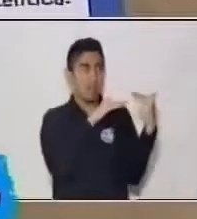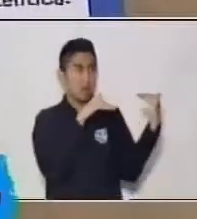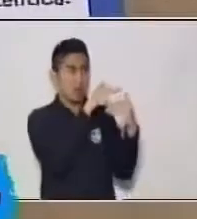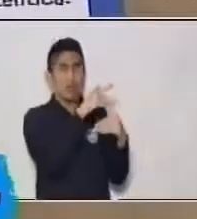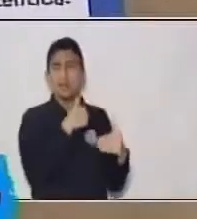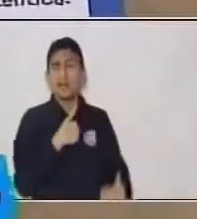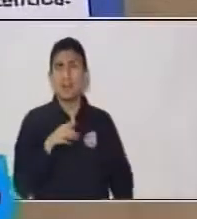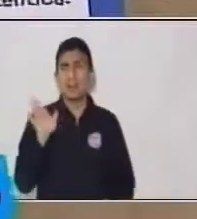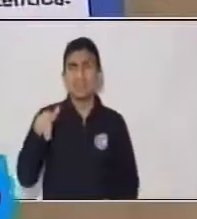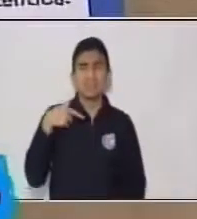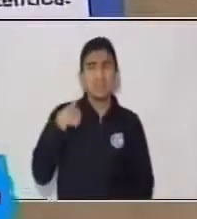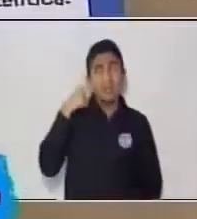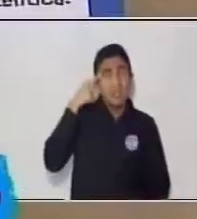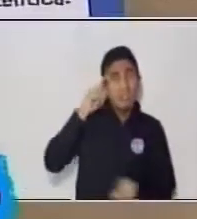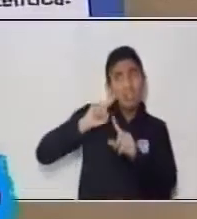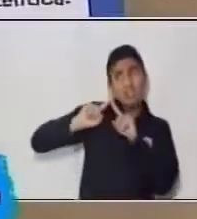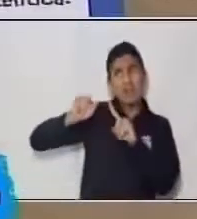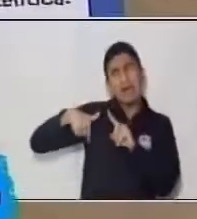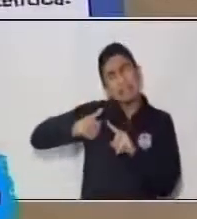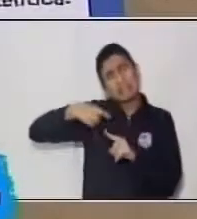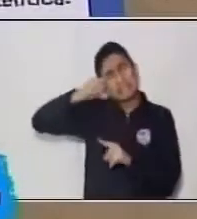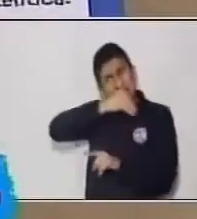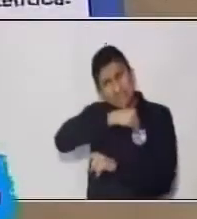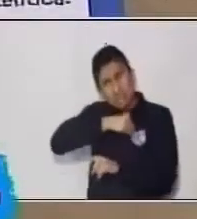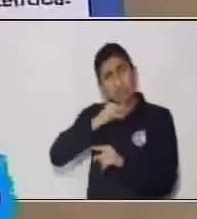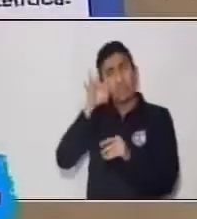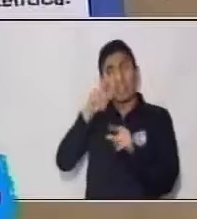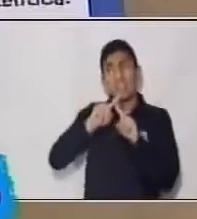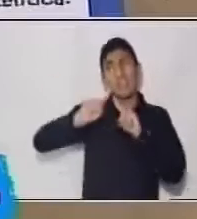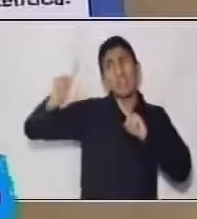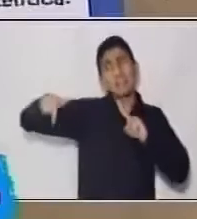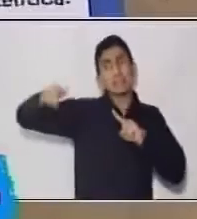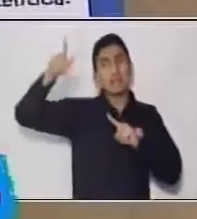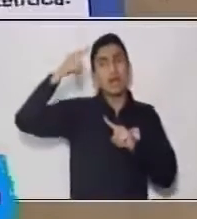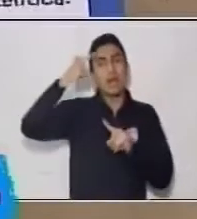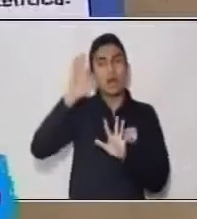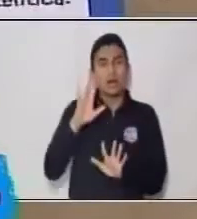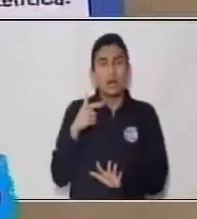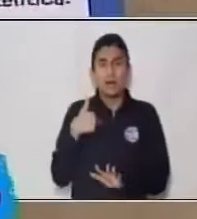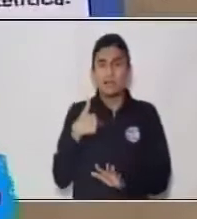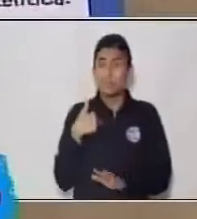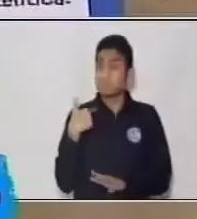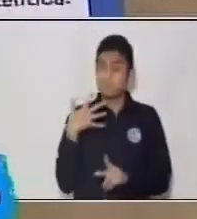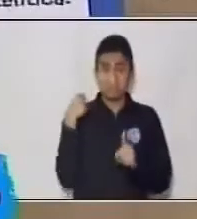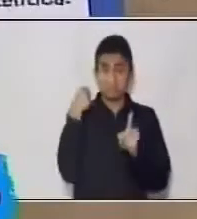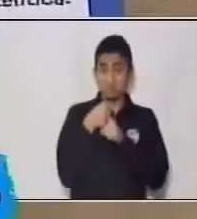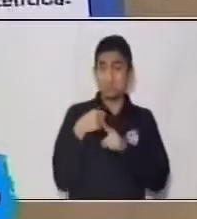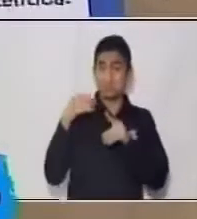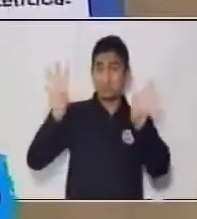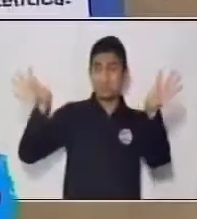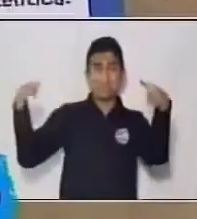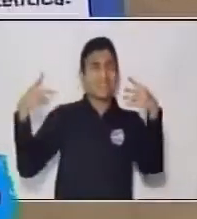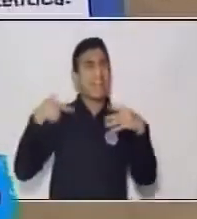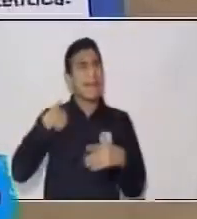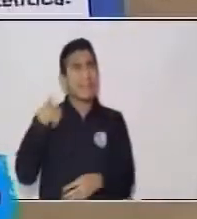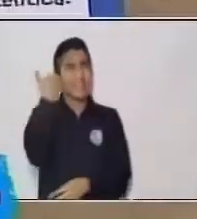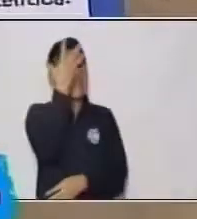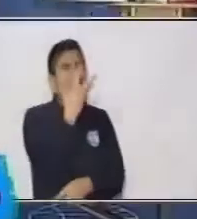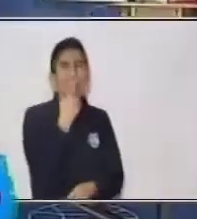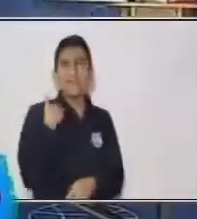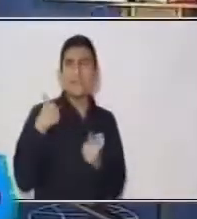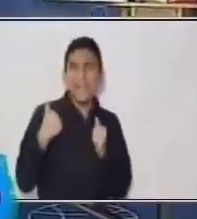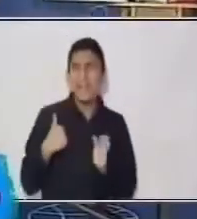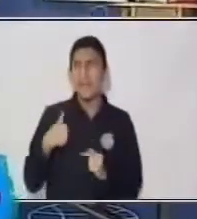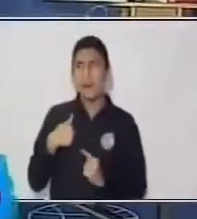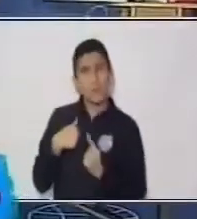verse diferente. Dice que en una oportunidad todos decían que qué bonitas ancas tiene esa rana y que qué